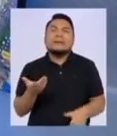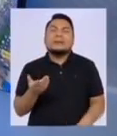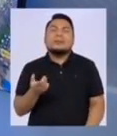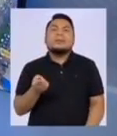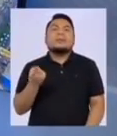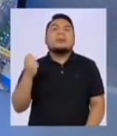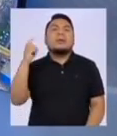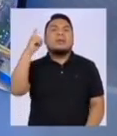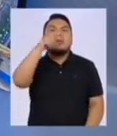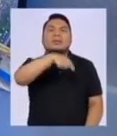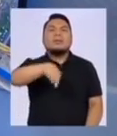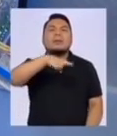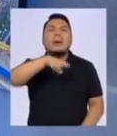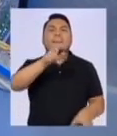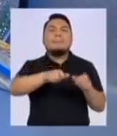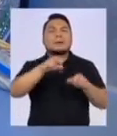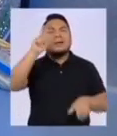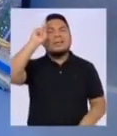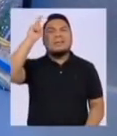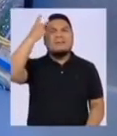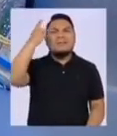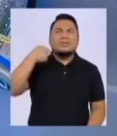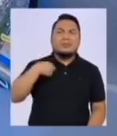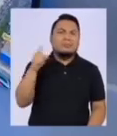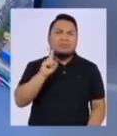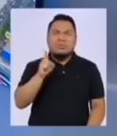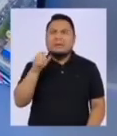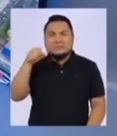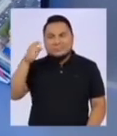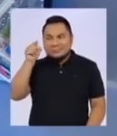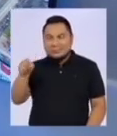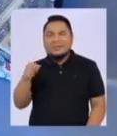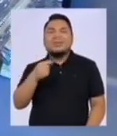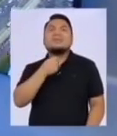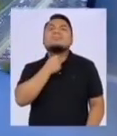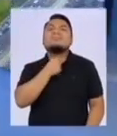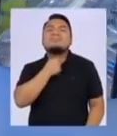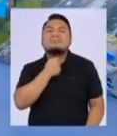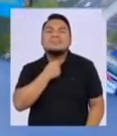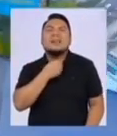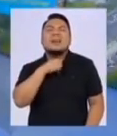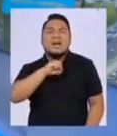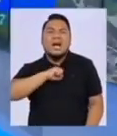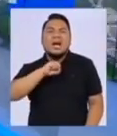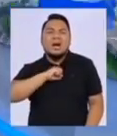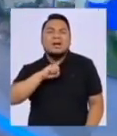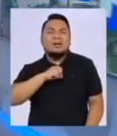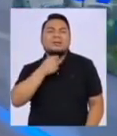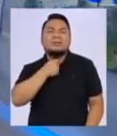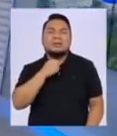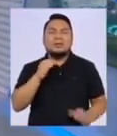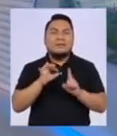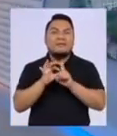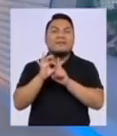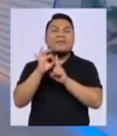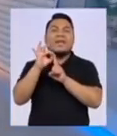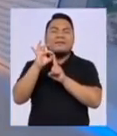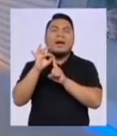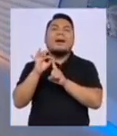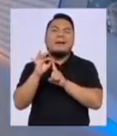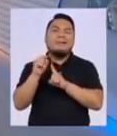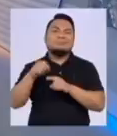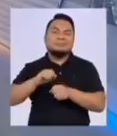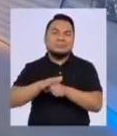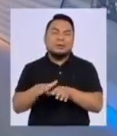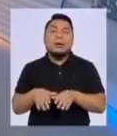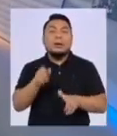Es difícil de confundir los síntomas del COVID-19 con otro tipo de síntomas, porque la